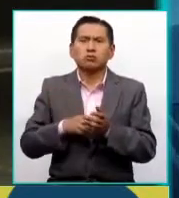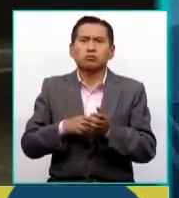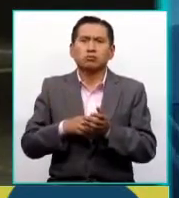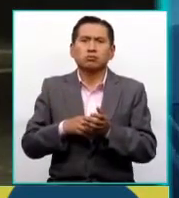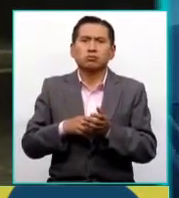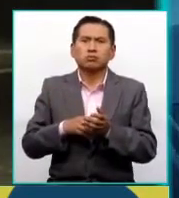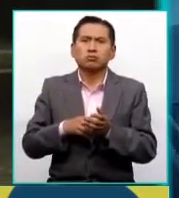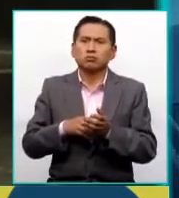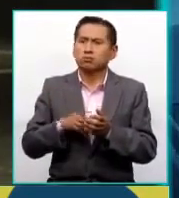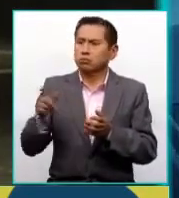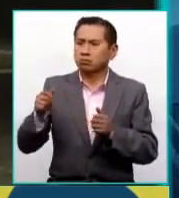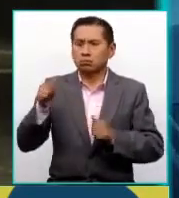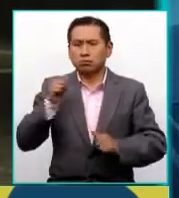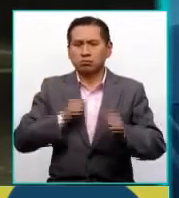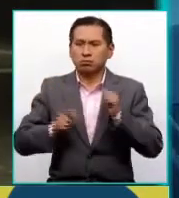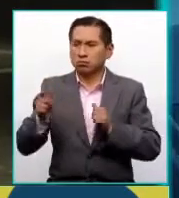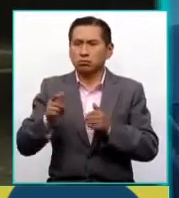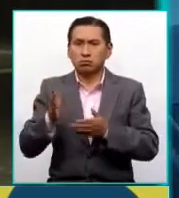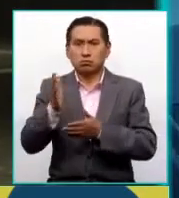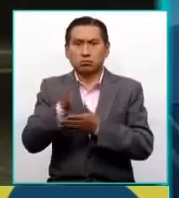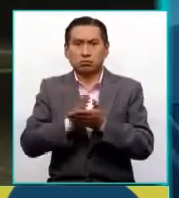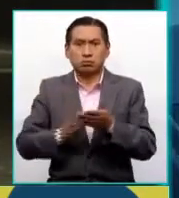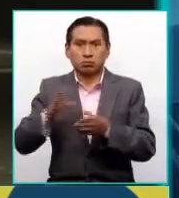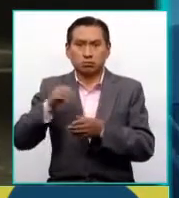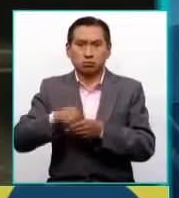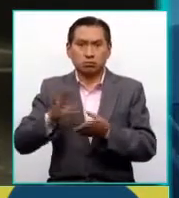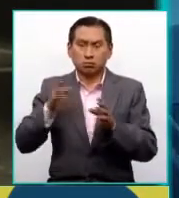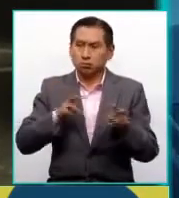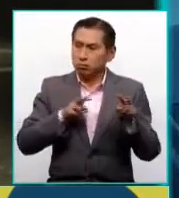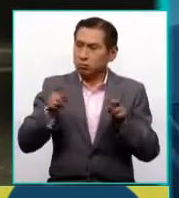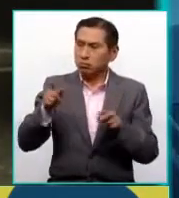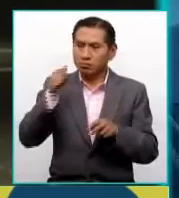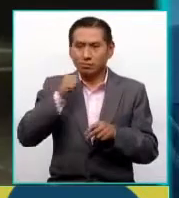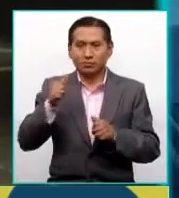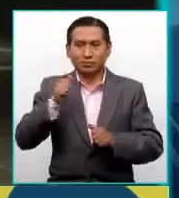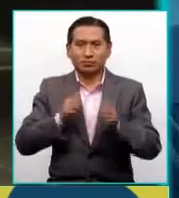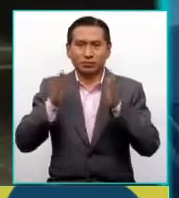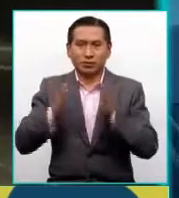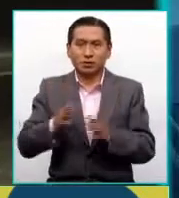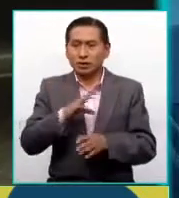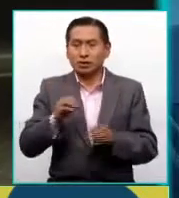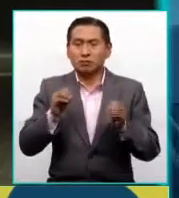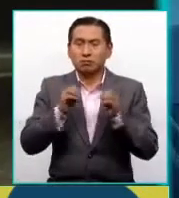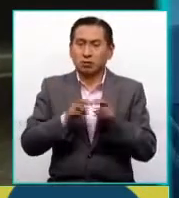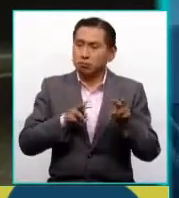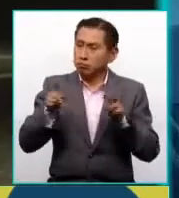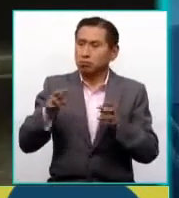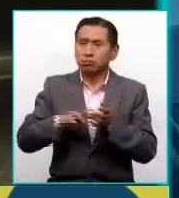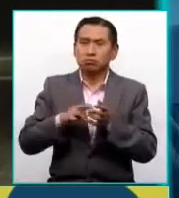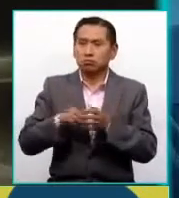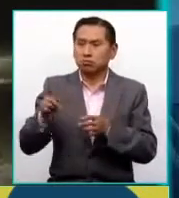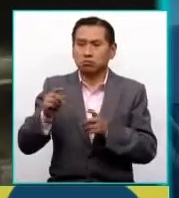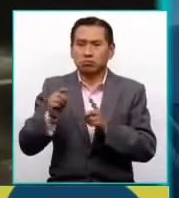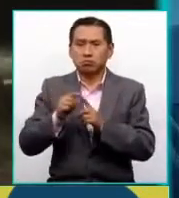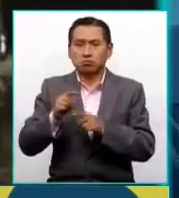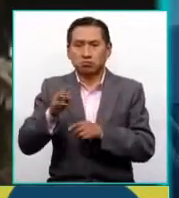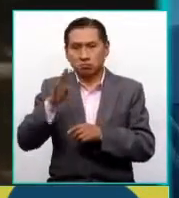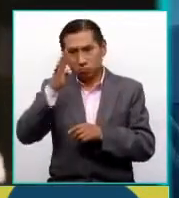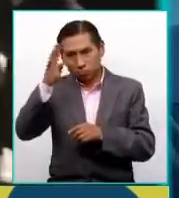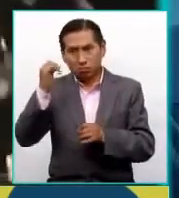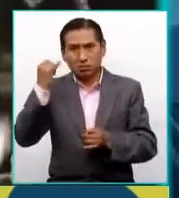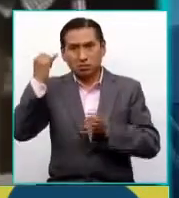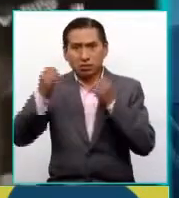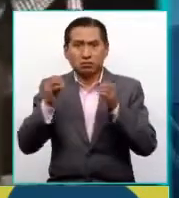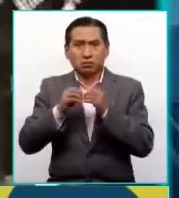con Patty actriz, hay una especie de aproximación a Patty actriz, hay una especie de aproximación al mito Medea, hay una suerte